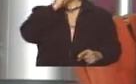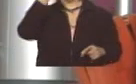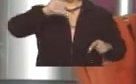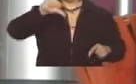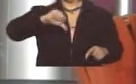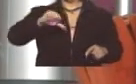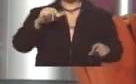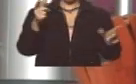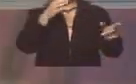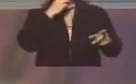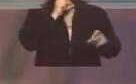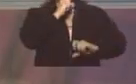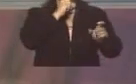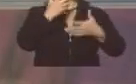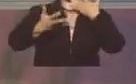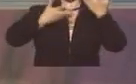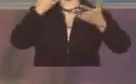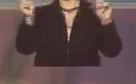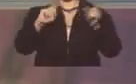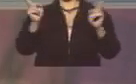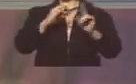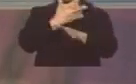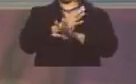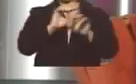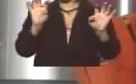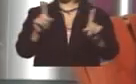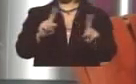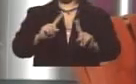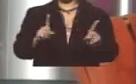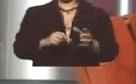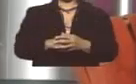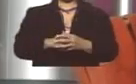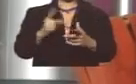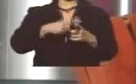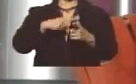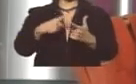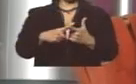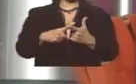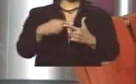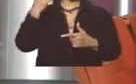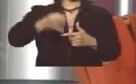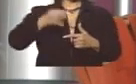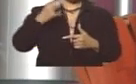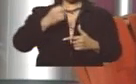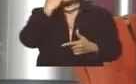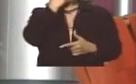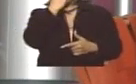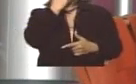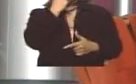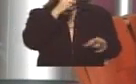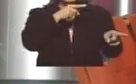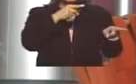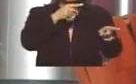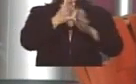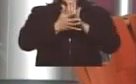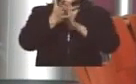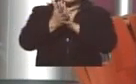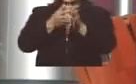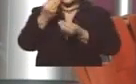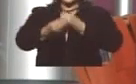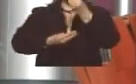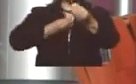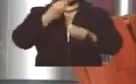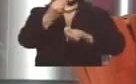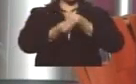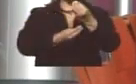soy muy desafinada. O sea, que no te pongo a cantar entonces. Bueno. No, ni de jugando. Entonces, siempre tenía esa curiosidad de